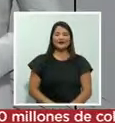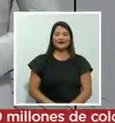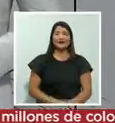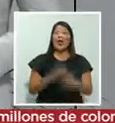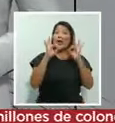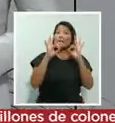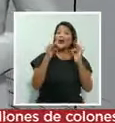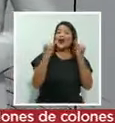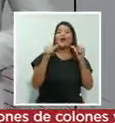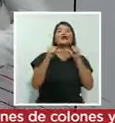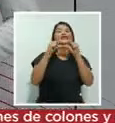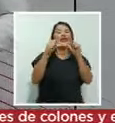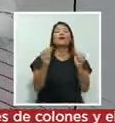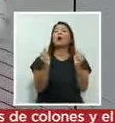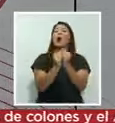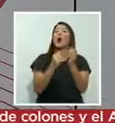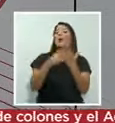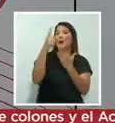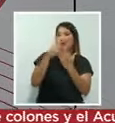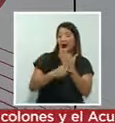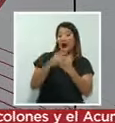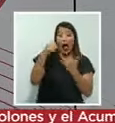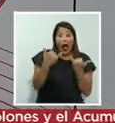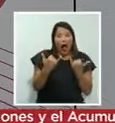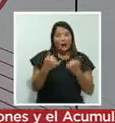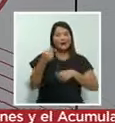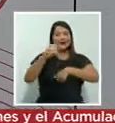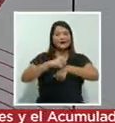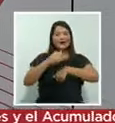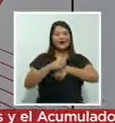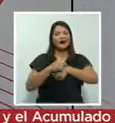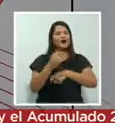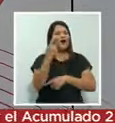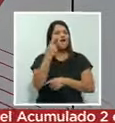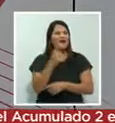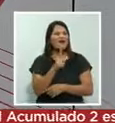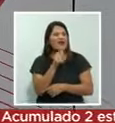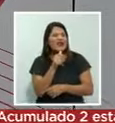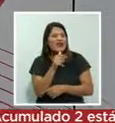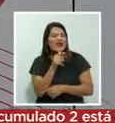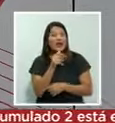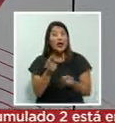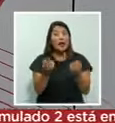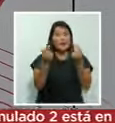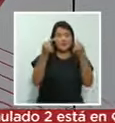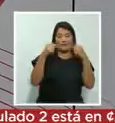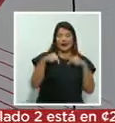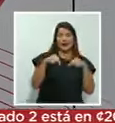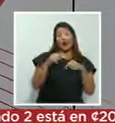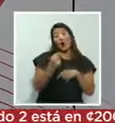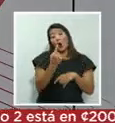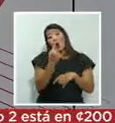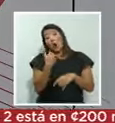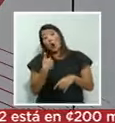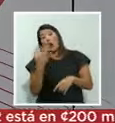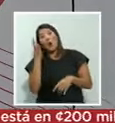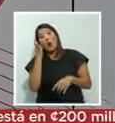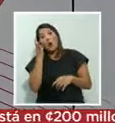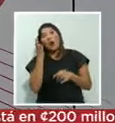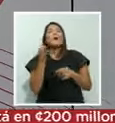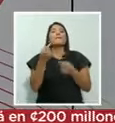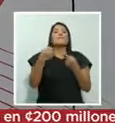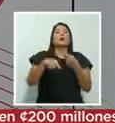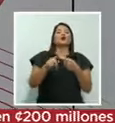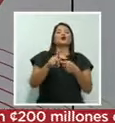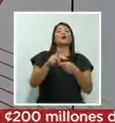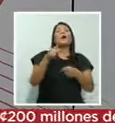Bien, y continuamos con la Rueda de la Fortuna. Y es que en este momento vamos a darnos cuenta quién será uno o una participante la próxima